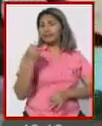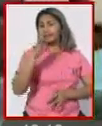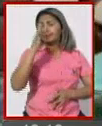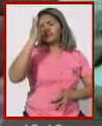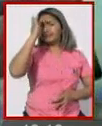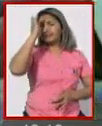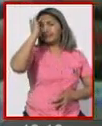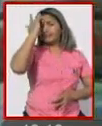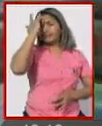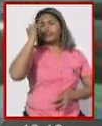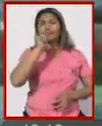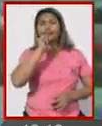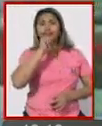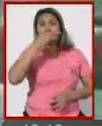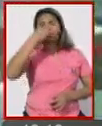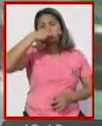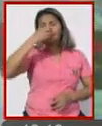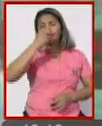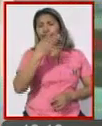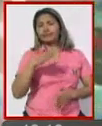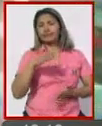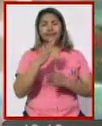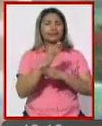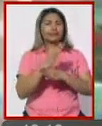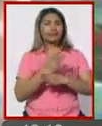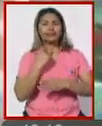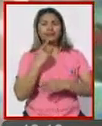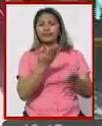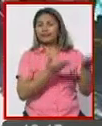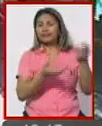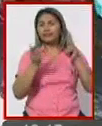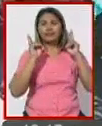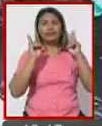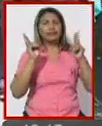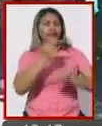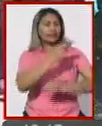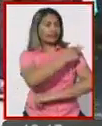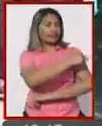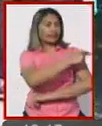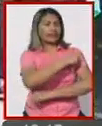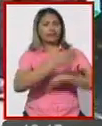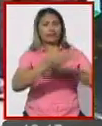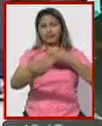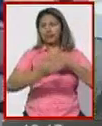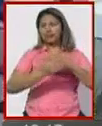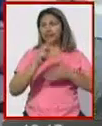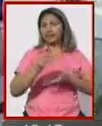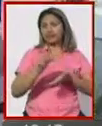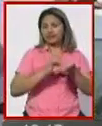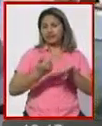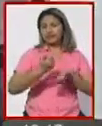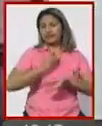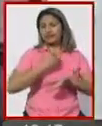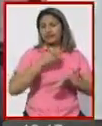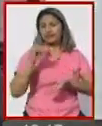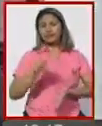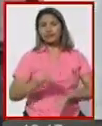dolor de cuerpo, resfrío o malestar en general, acudir al centro de salud más cercano y no